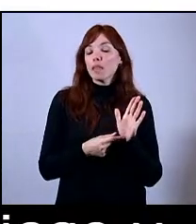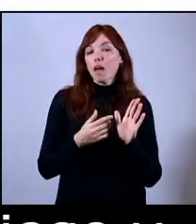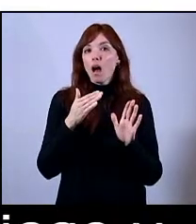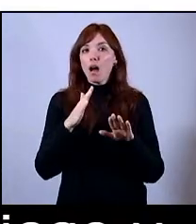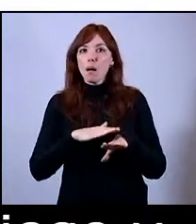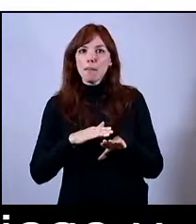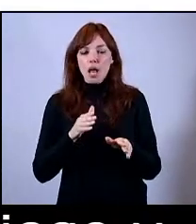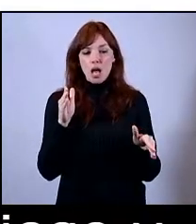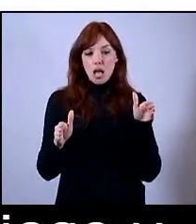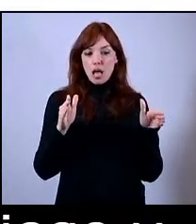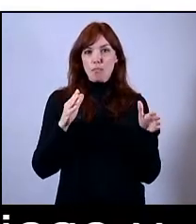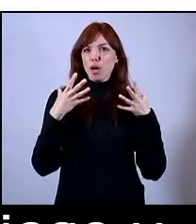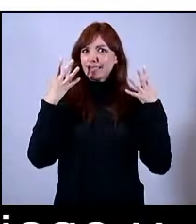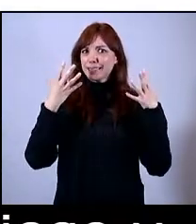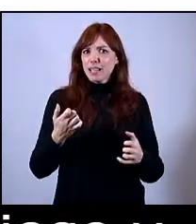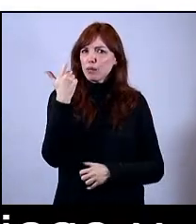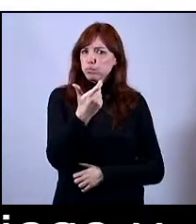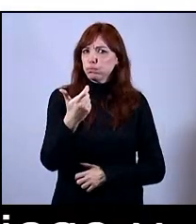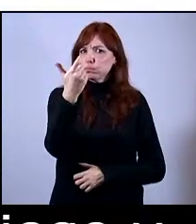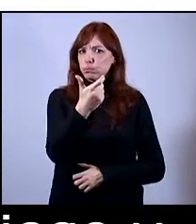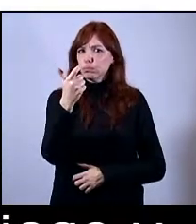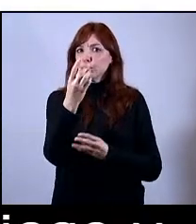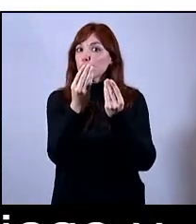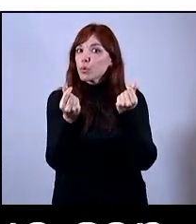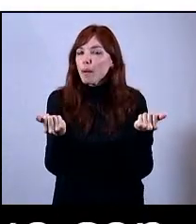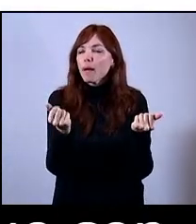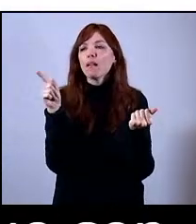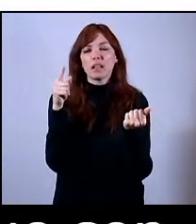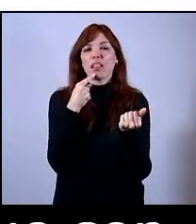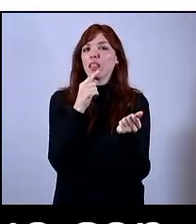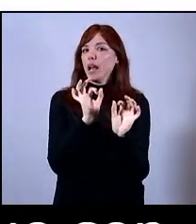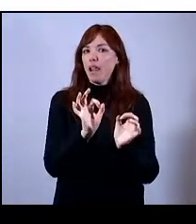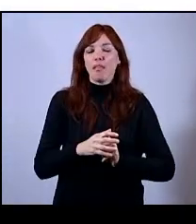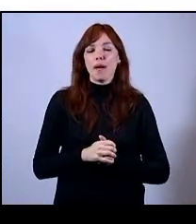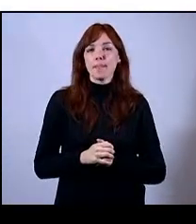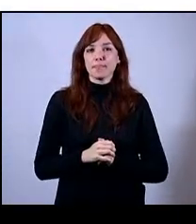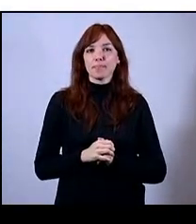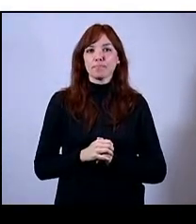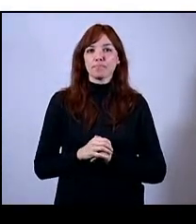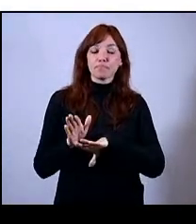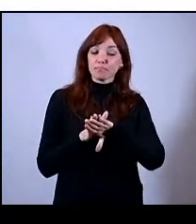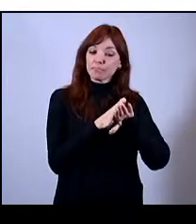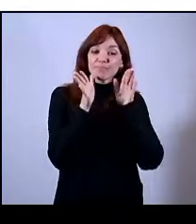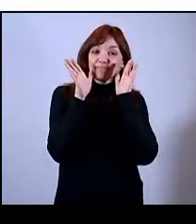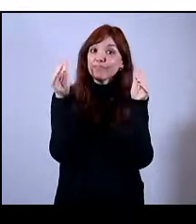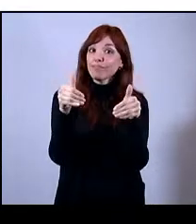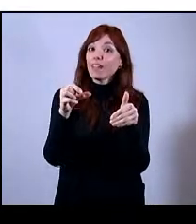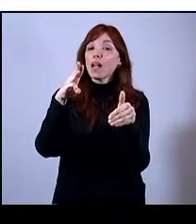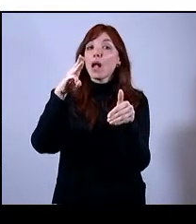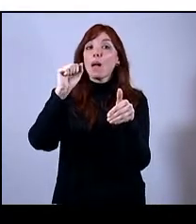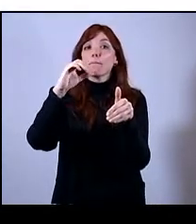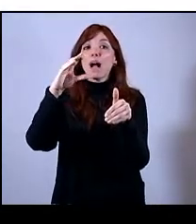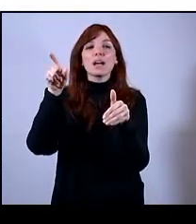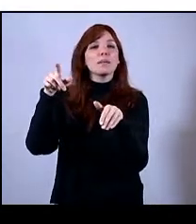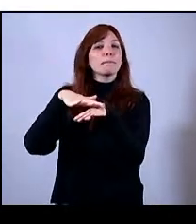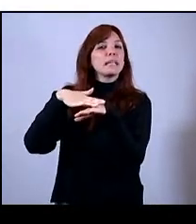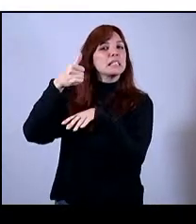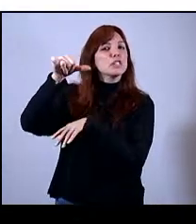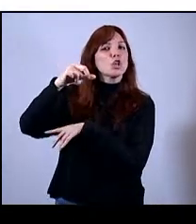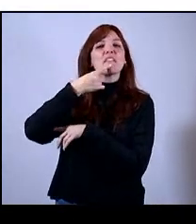de sequía que son tan persistentes. En cuanto a lo referente a la PAC, el ministro plantea